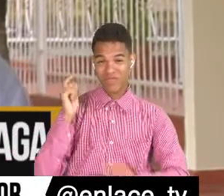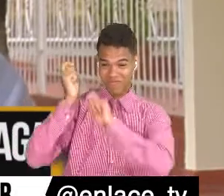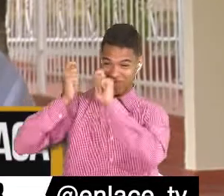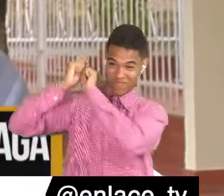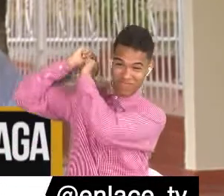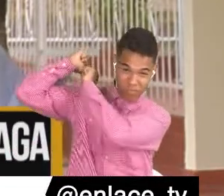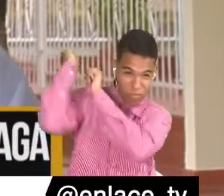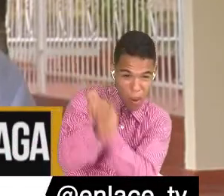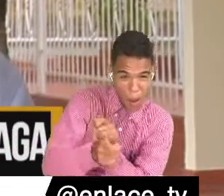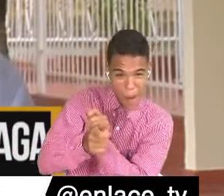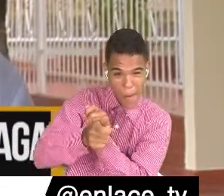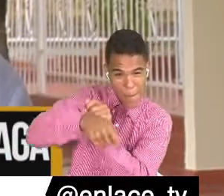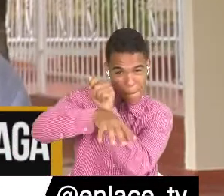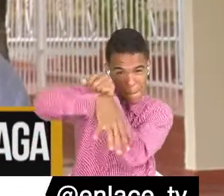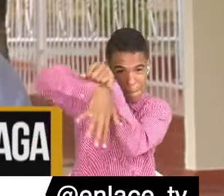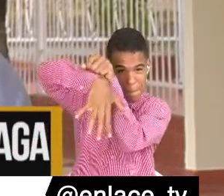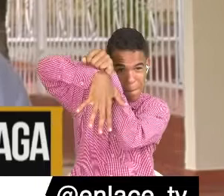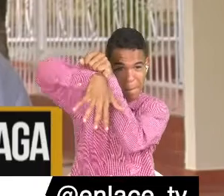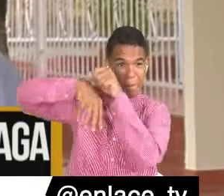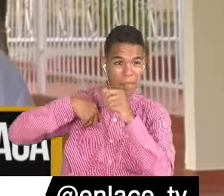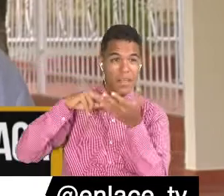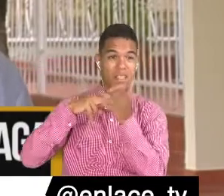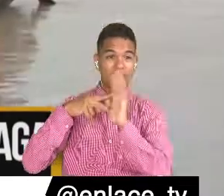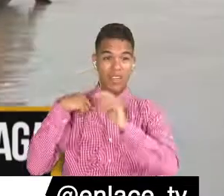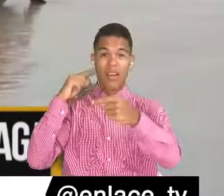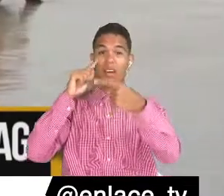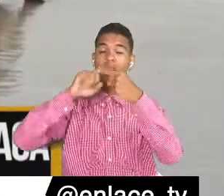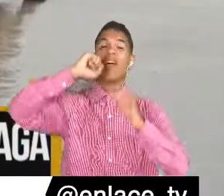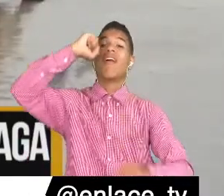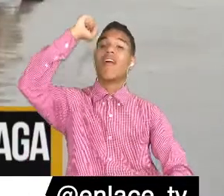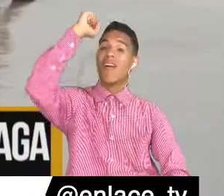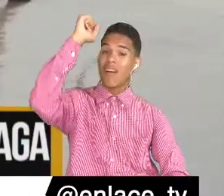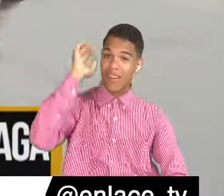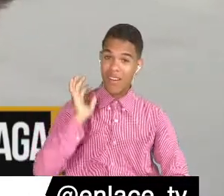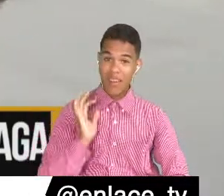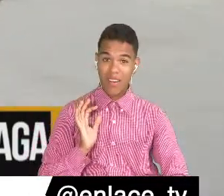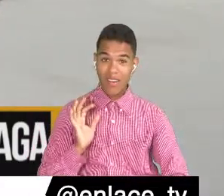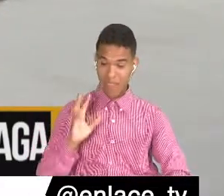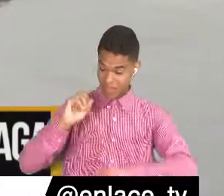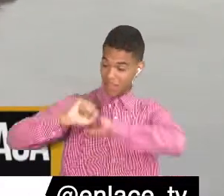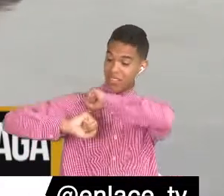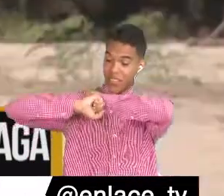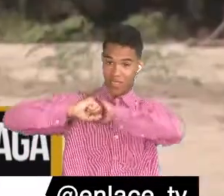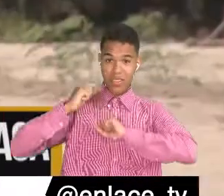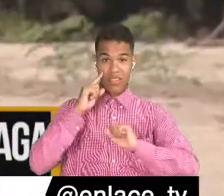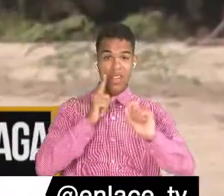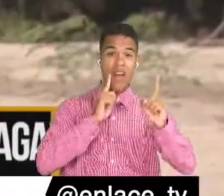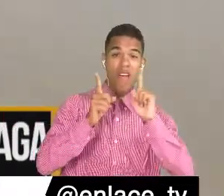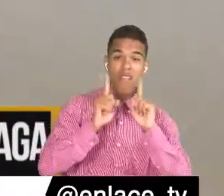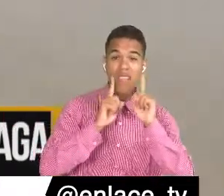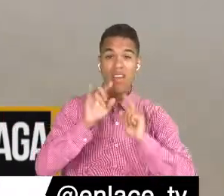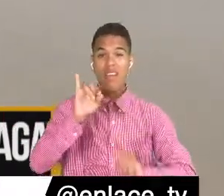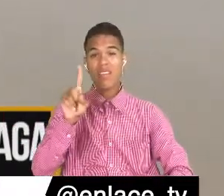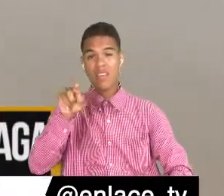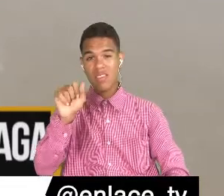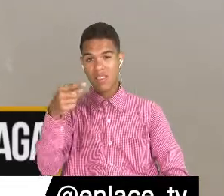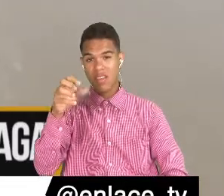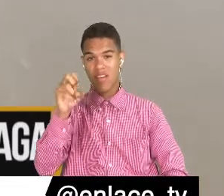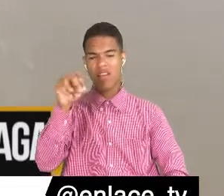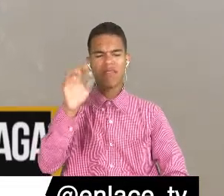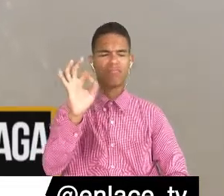es el logro más importante que hemos podido tener en la concertación y el diálogo que hemos podido hacer con ISAGEN. La obra